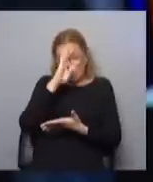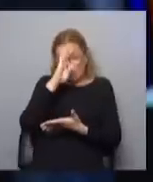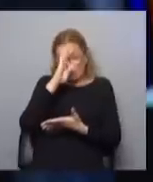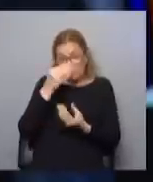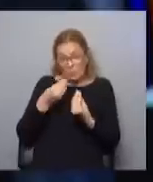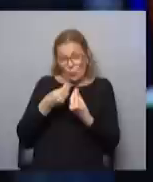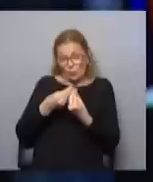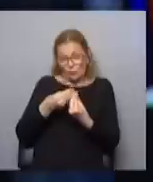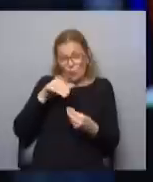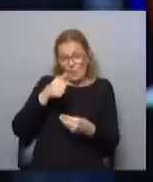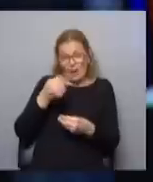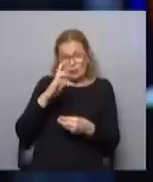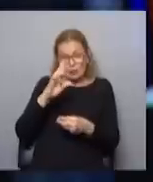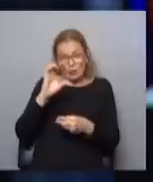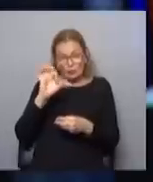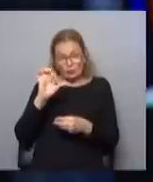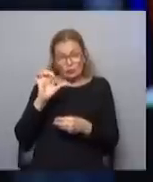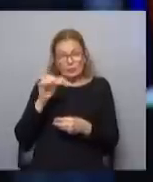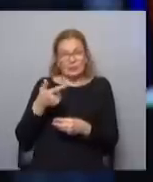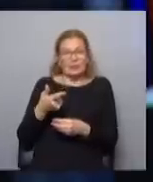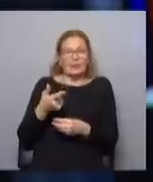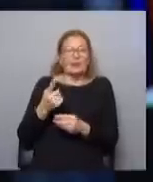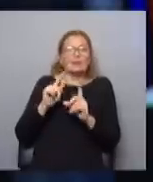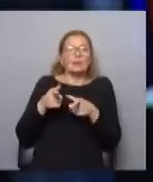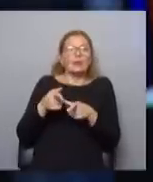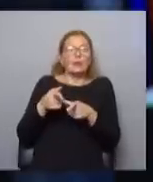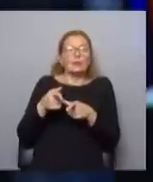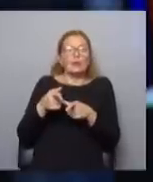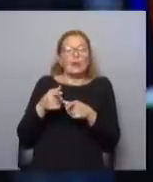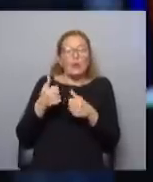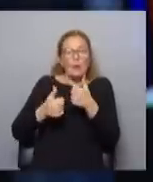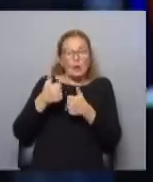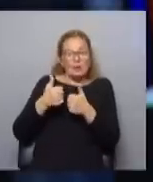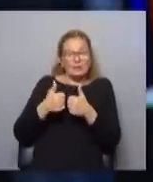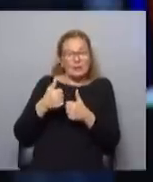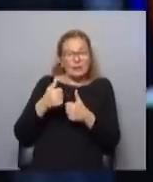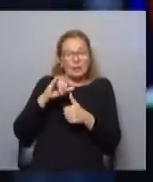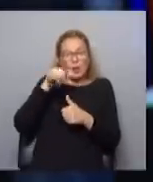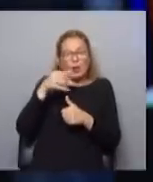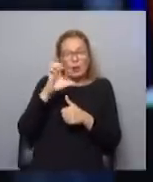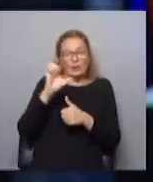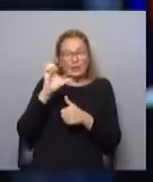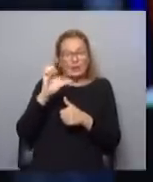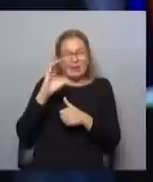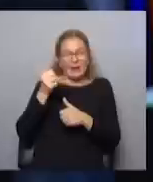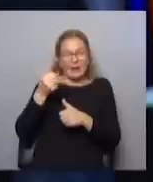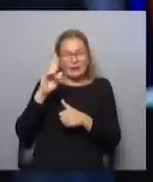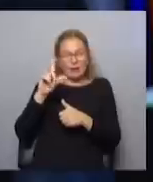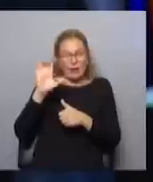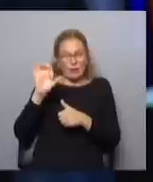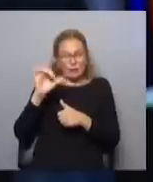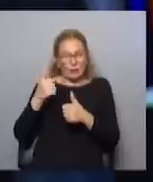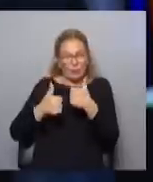marcos este incluso cuando me tocó competir con josé carlos vamos juntos pero en una